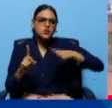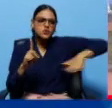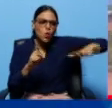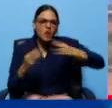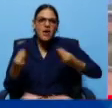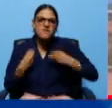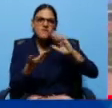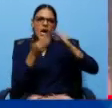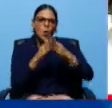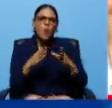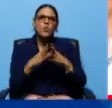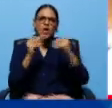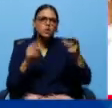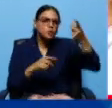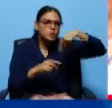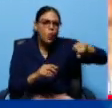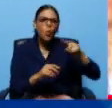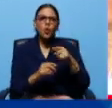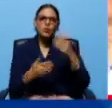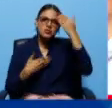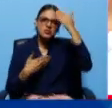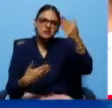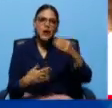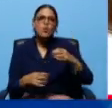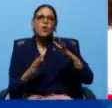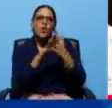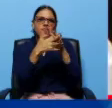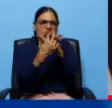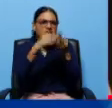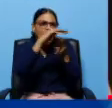las comunas, consejos comunales del barrio.